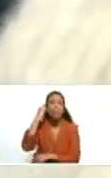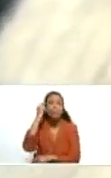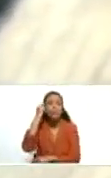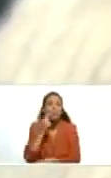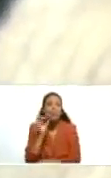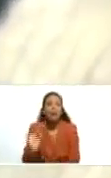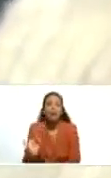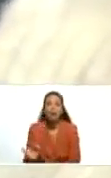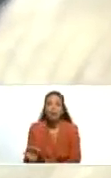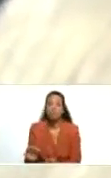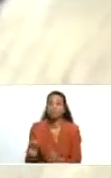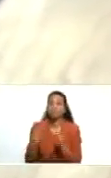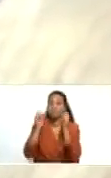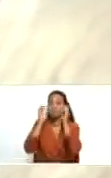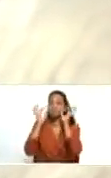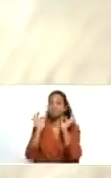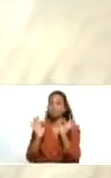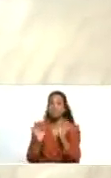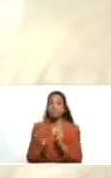Y luego